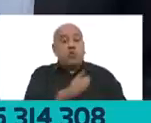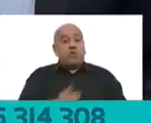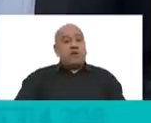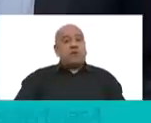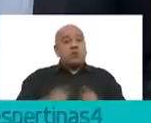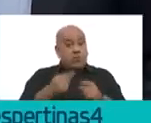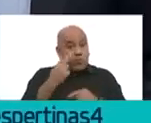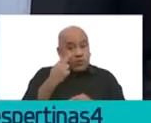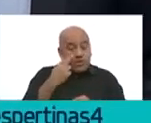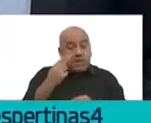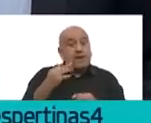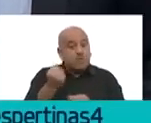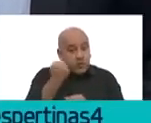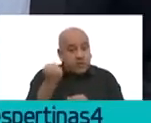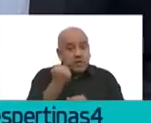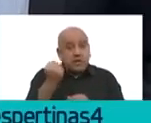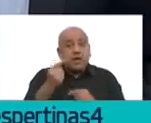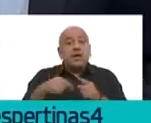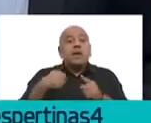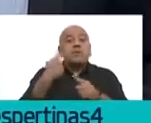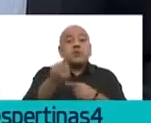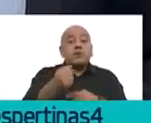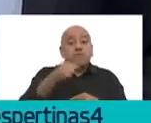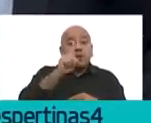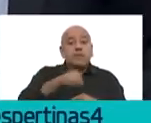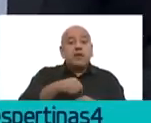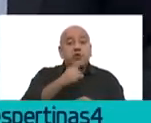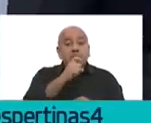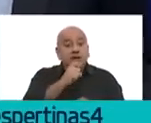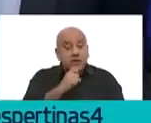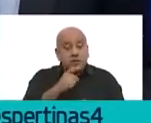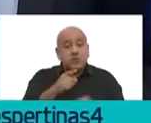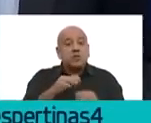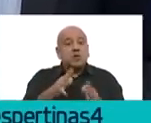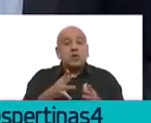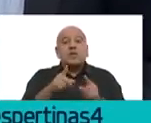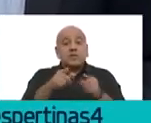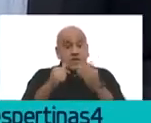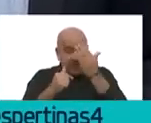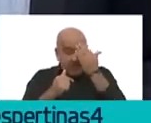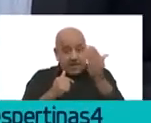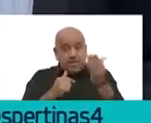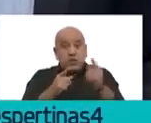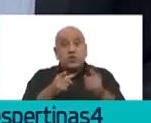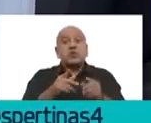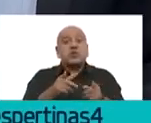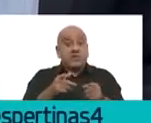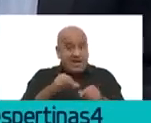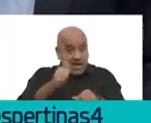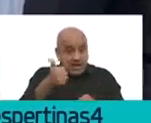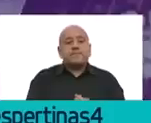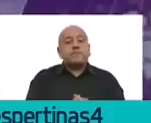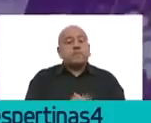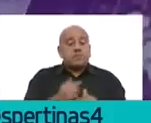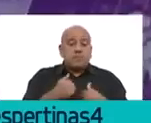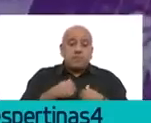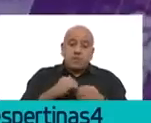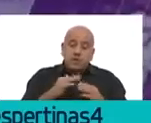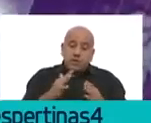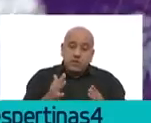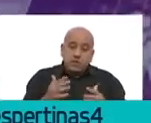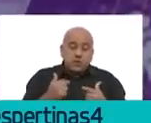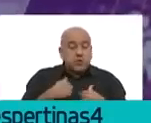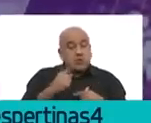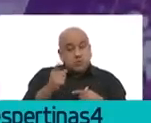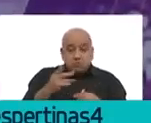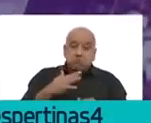ofuscada o gente a favor diciendo bien la mentiste viene así etcétera y con respecto a esto decía que como tal vi es liberal no